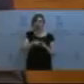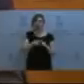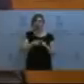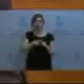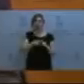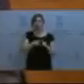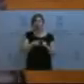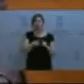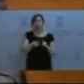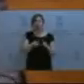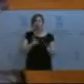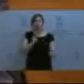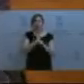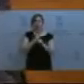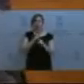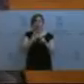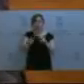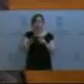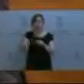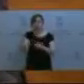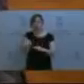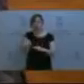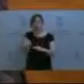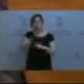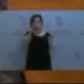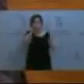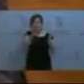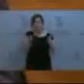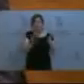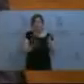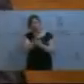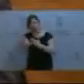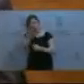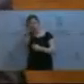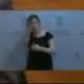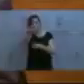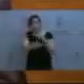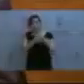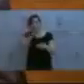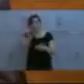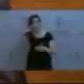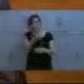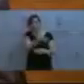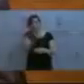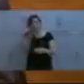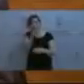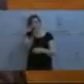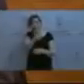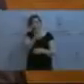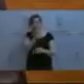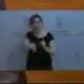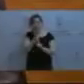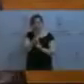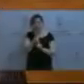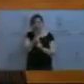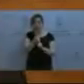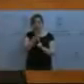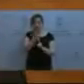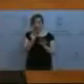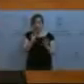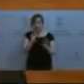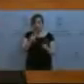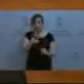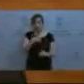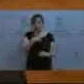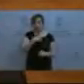esto. No lo vamos a hacer si usted cambia el rumbo, cámbielo, consejero, porque vaya por la eficacia y la eficiencia de este magnífico legado, que no se pierda, que no